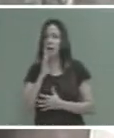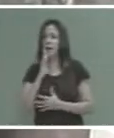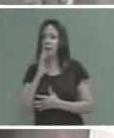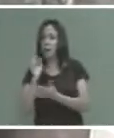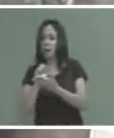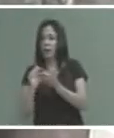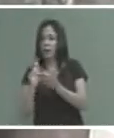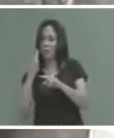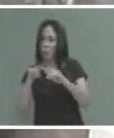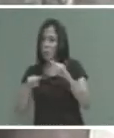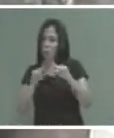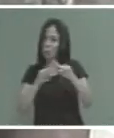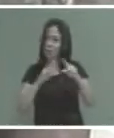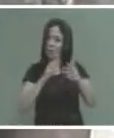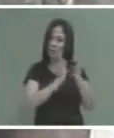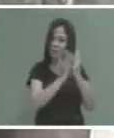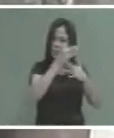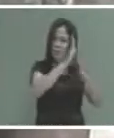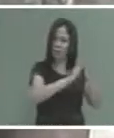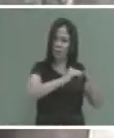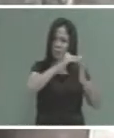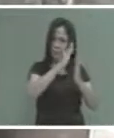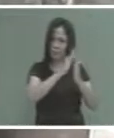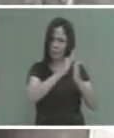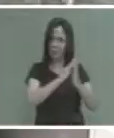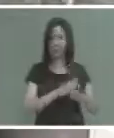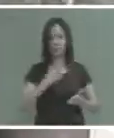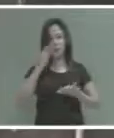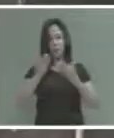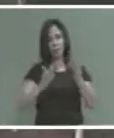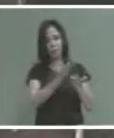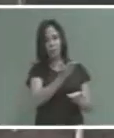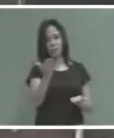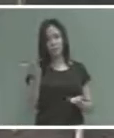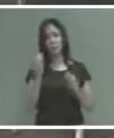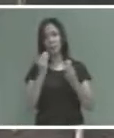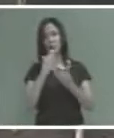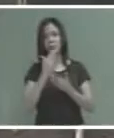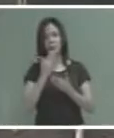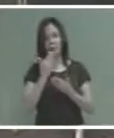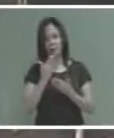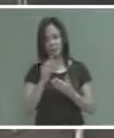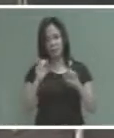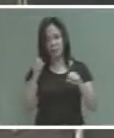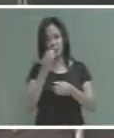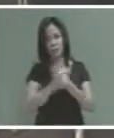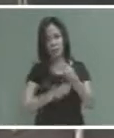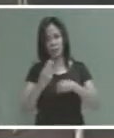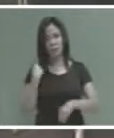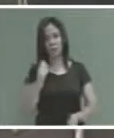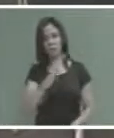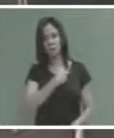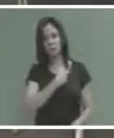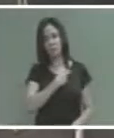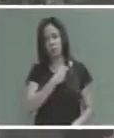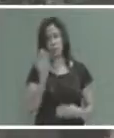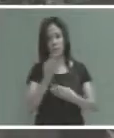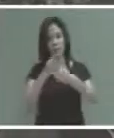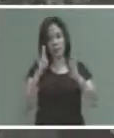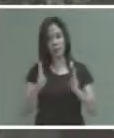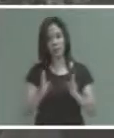libertad. Así que ese sería mi consejo para ellos. Bueno, muchísimas gracias. Gracias por compartir con nosotros y con el